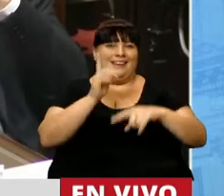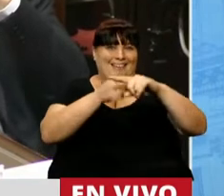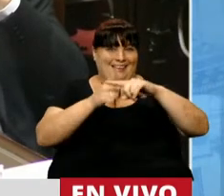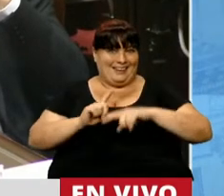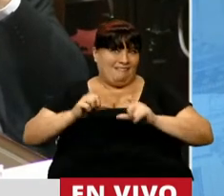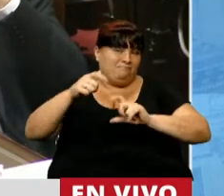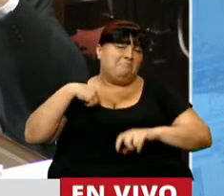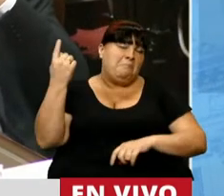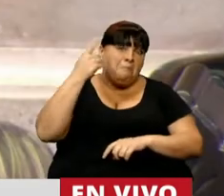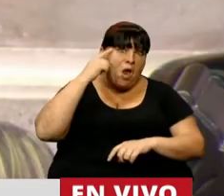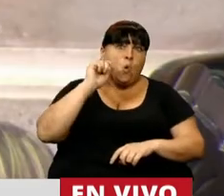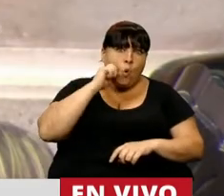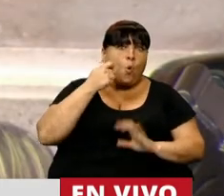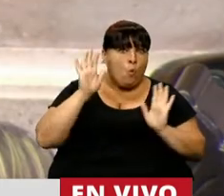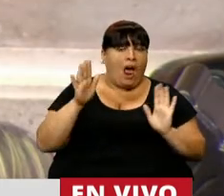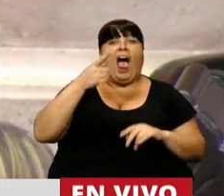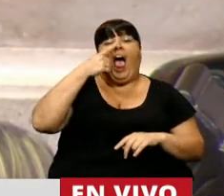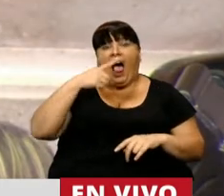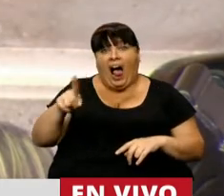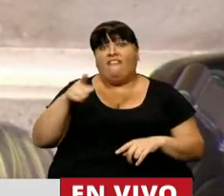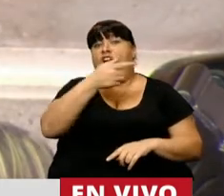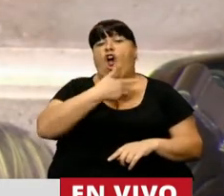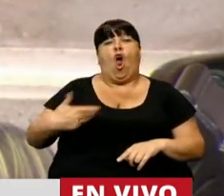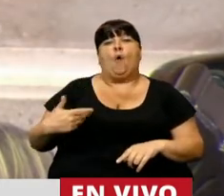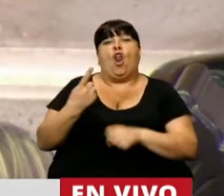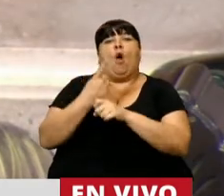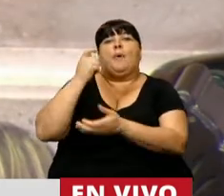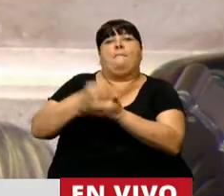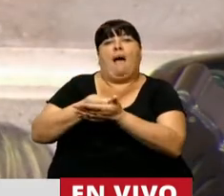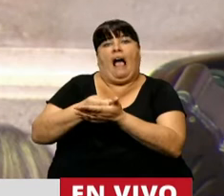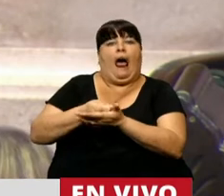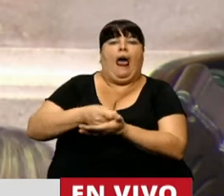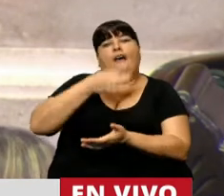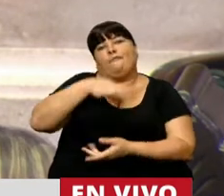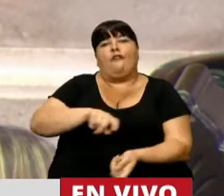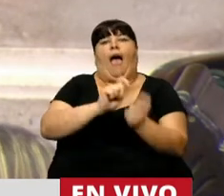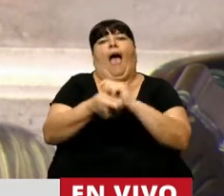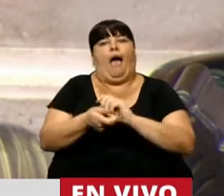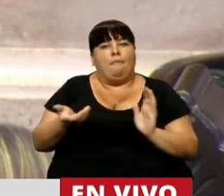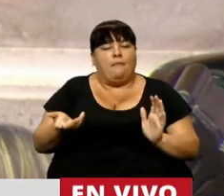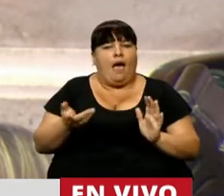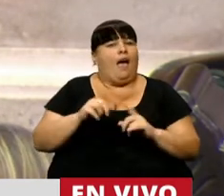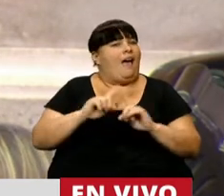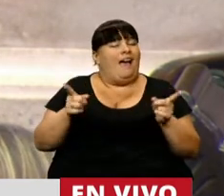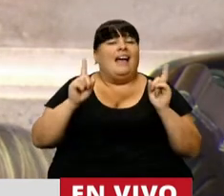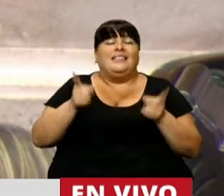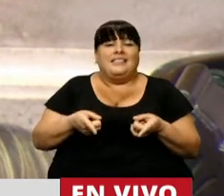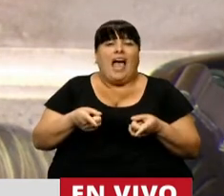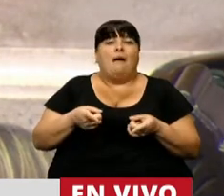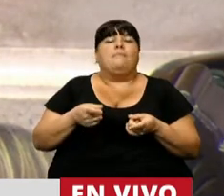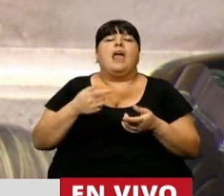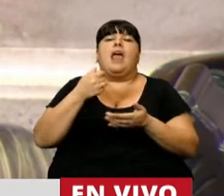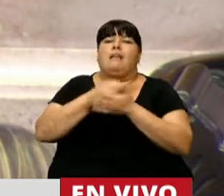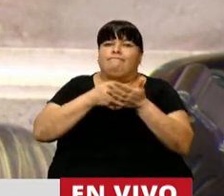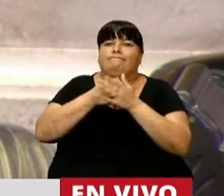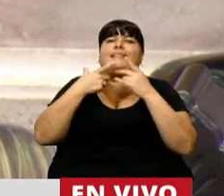fórmula que consideramos que era tan buena que finalmente, como este gobierno no la podía pagar, la modifica, sino que se hizo frente